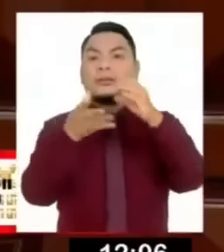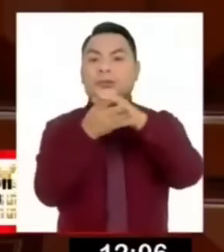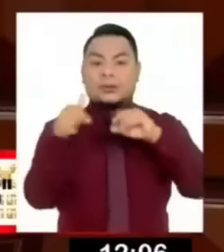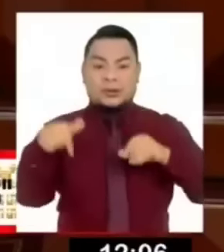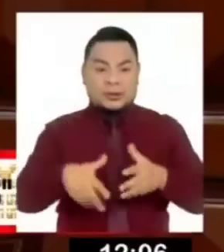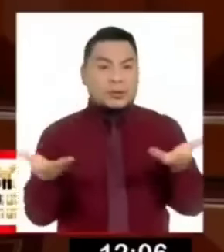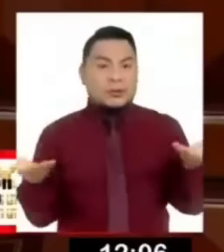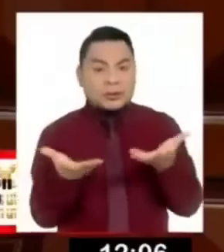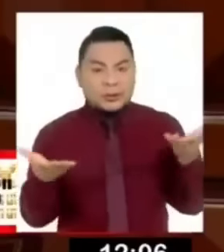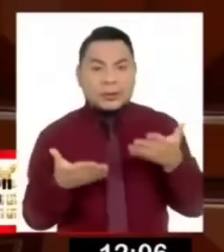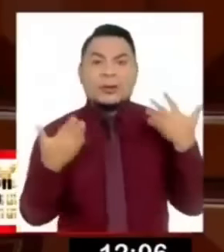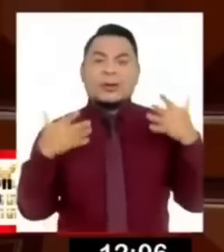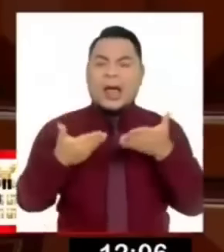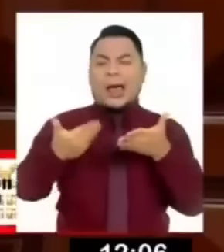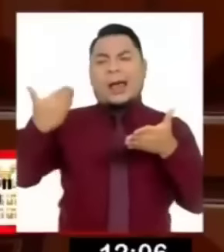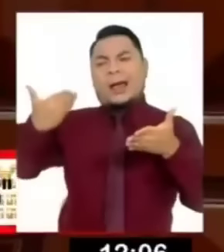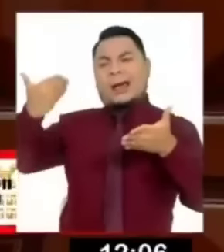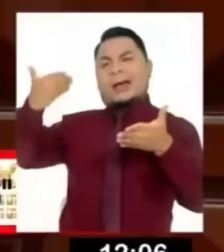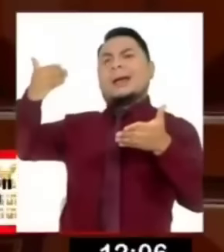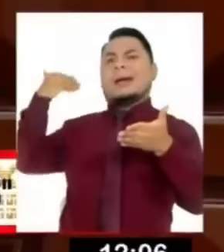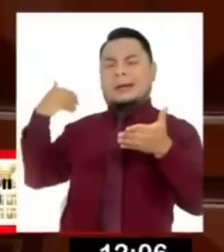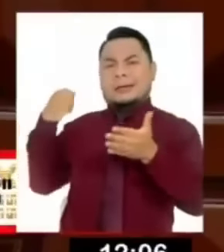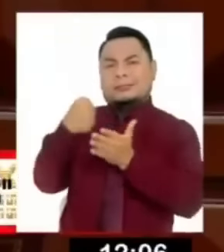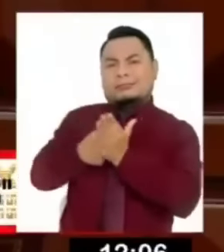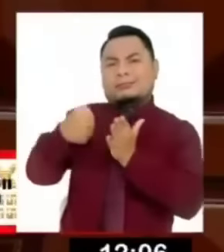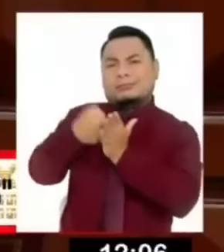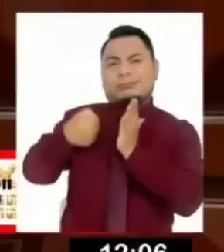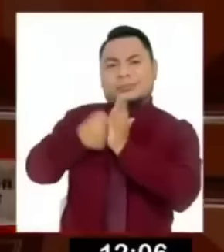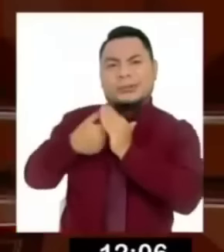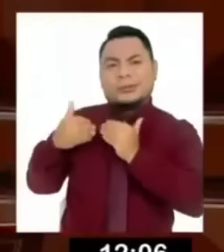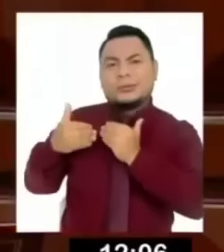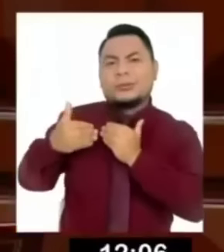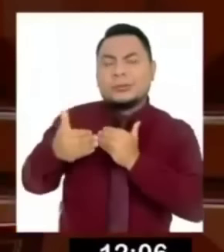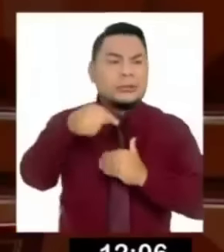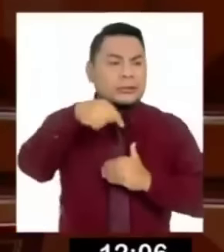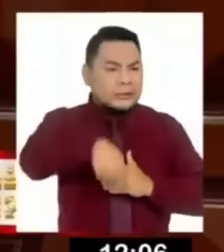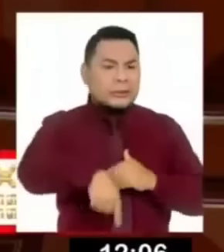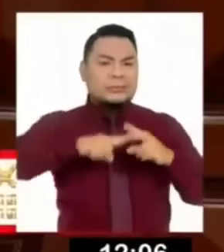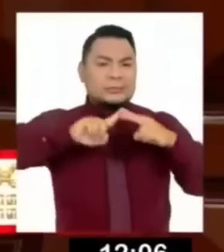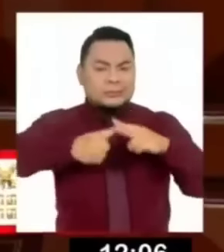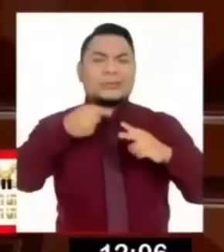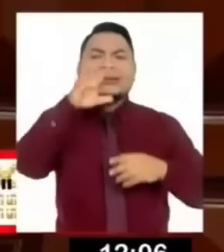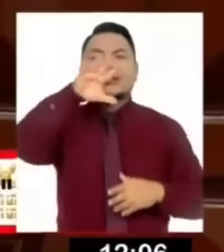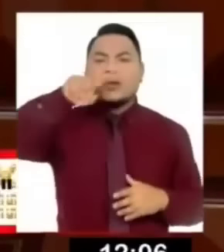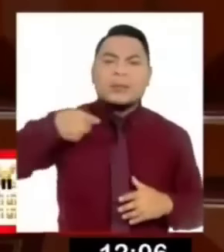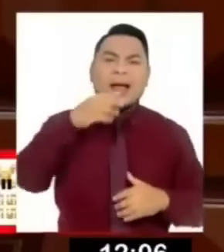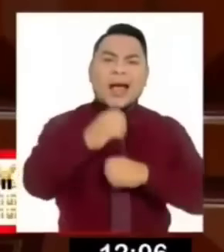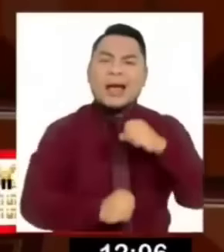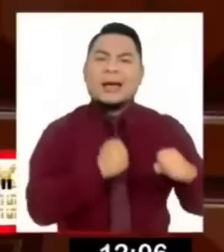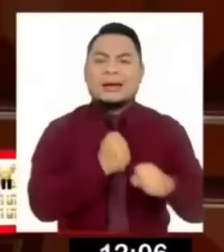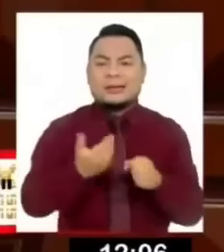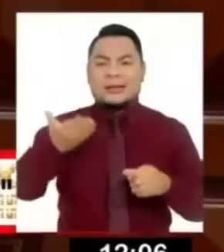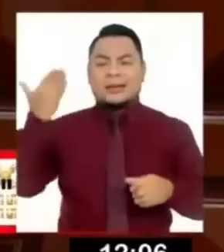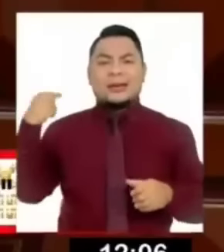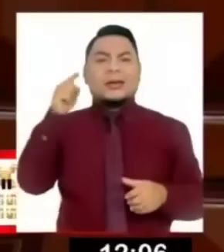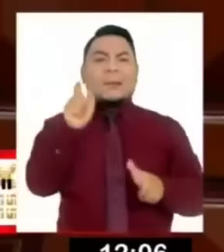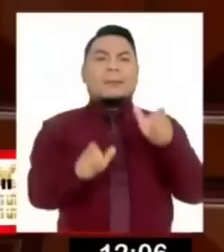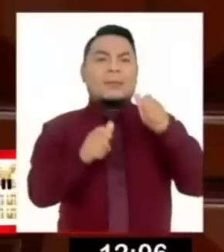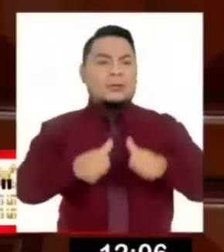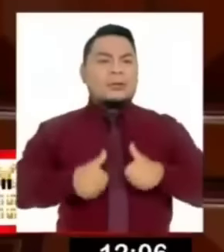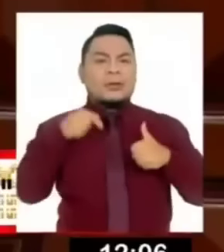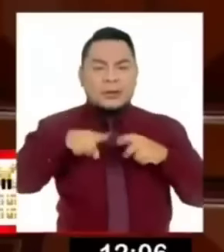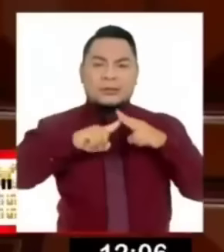territorio viene de mucho más atrás. Somos una cuna desde hace 5.000 años de civilizaciones